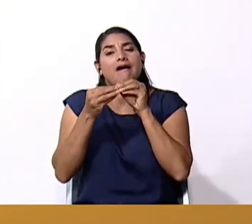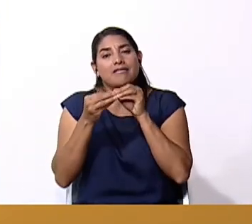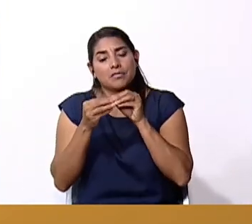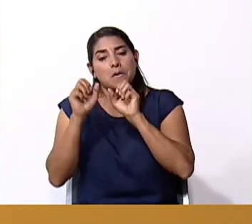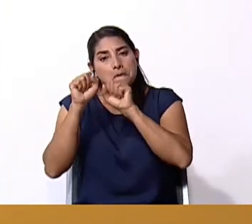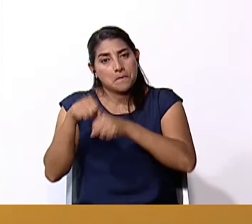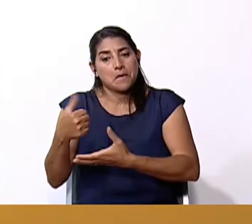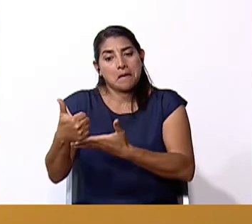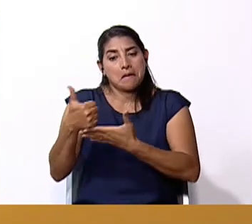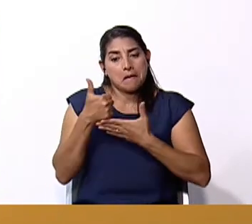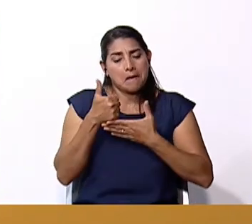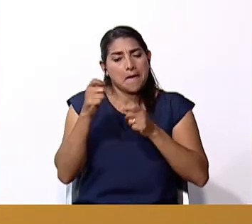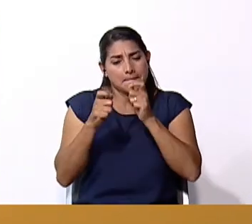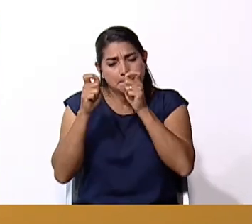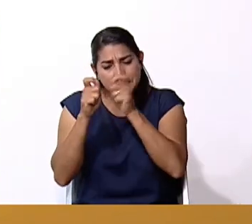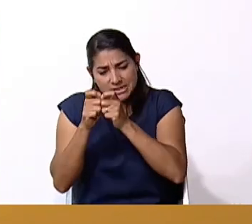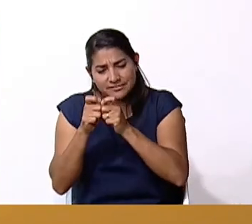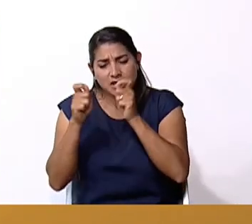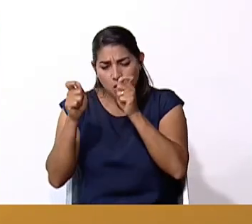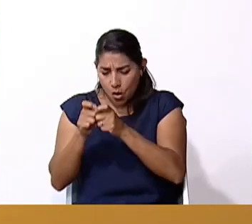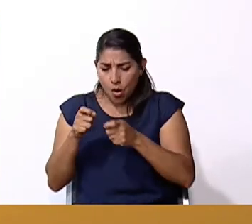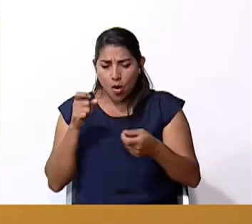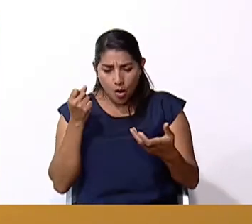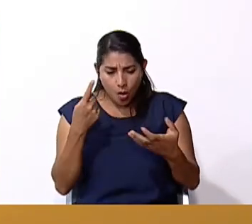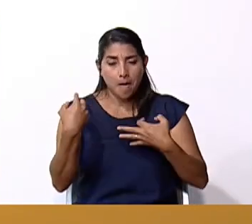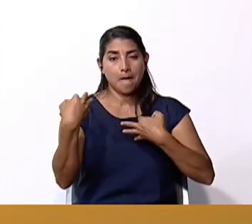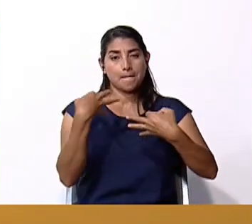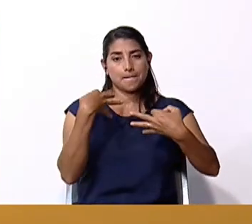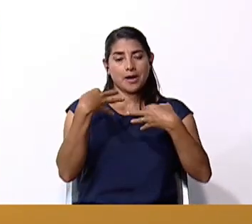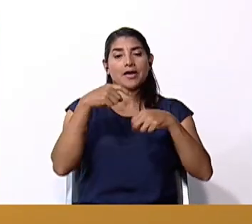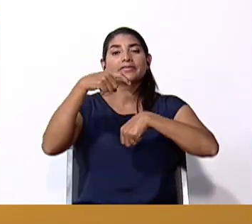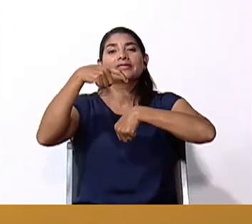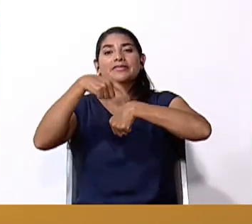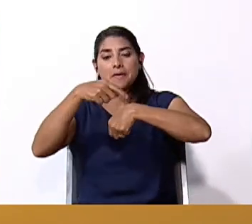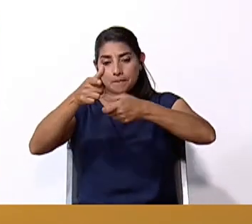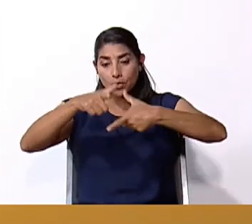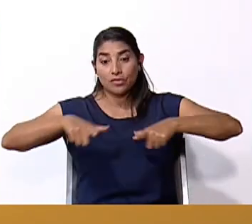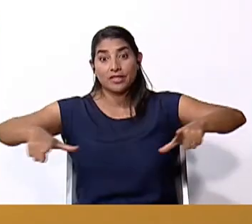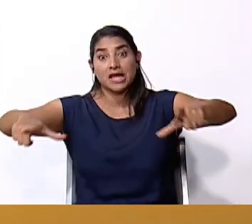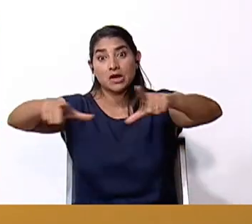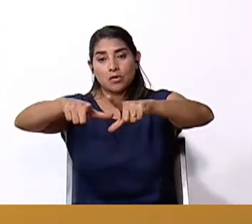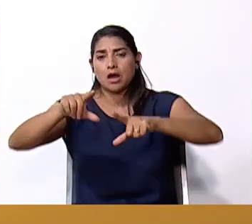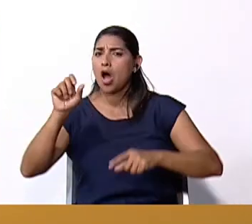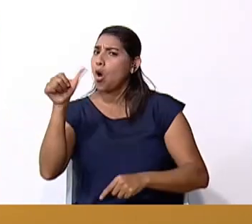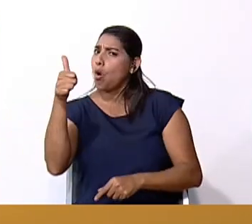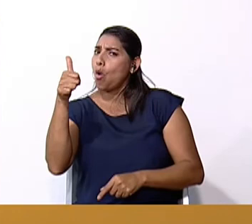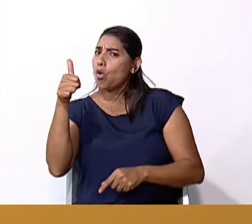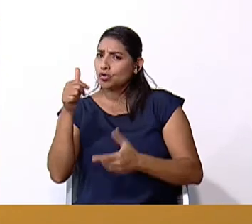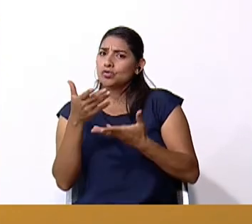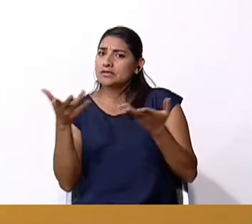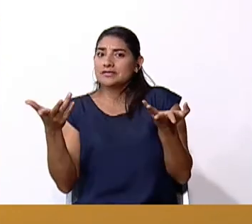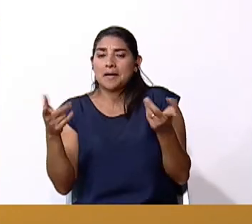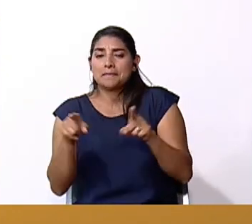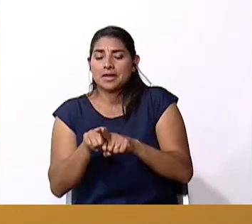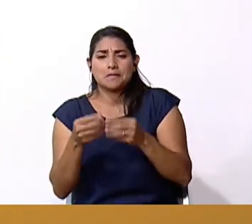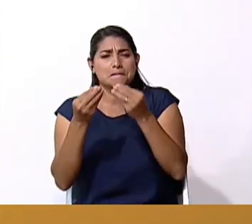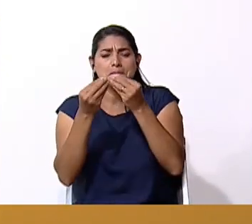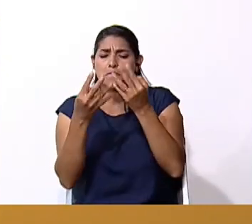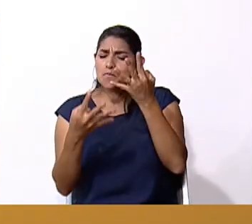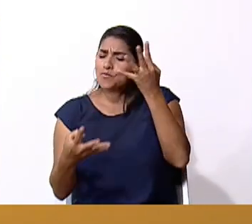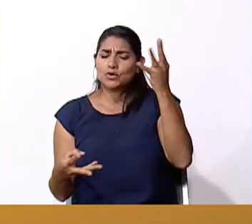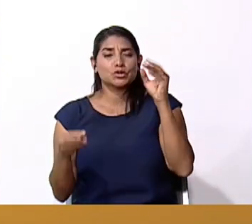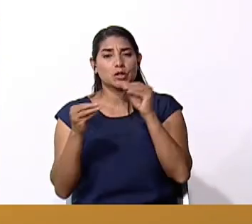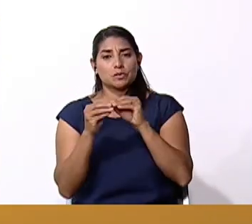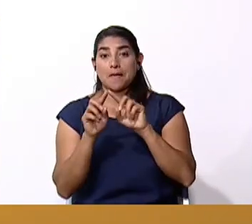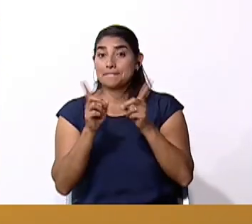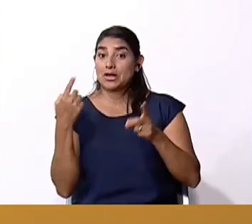me hacen son específicas en cuanto a tiempo y lugar. Hay otros adverbios, muchos más,